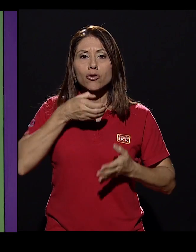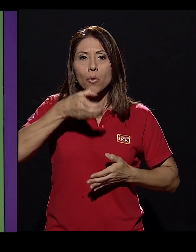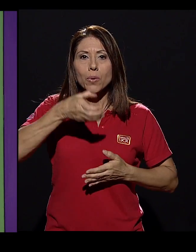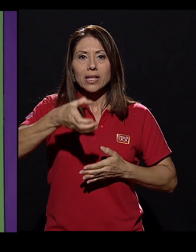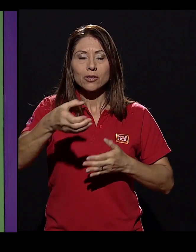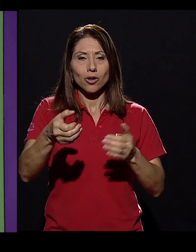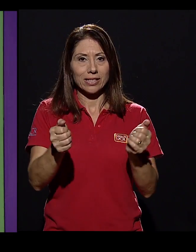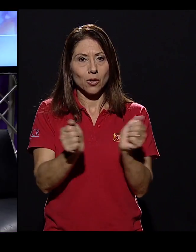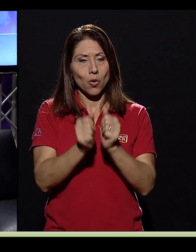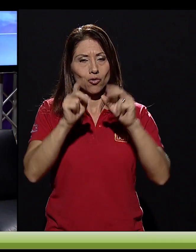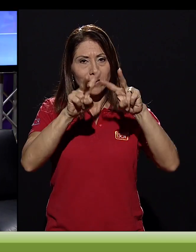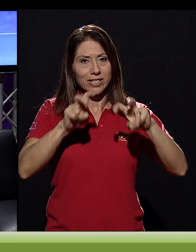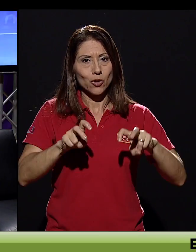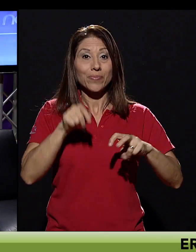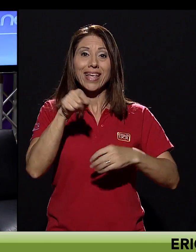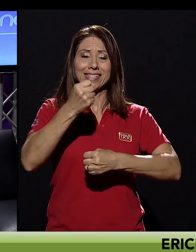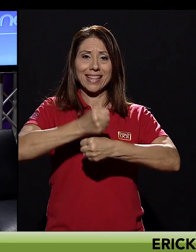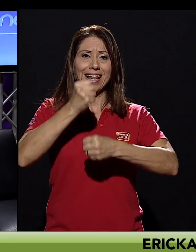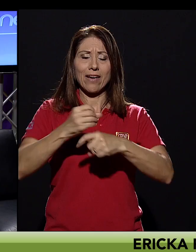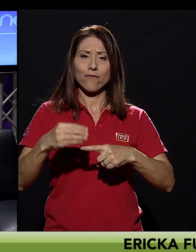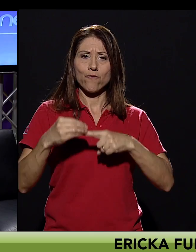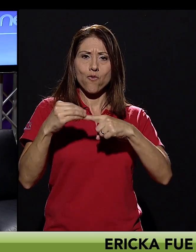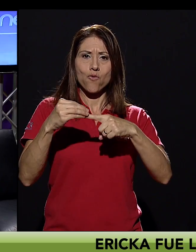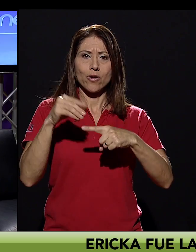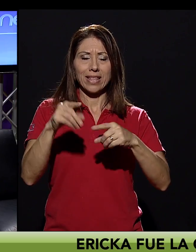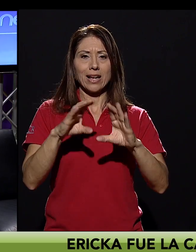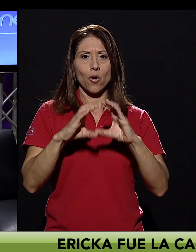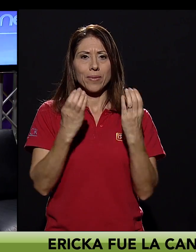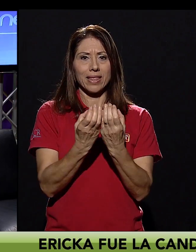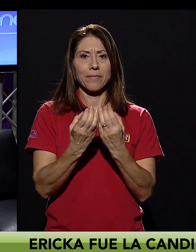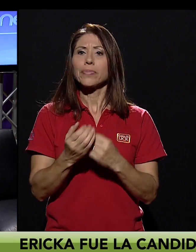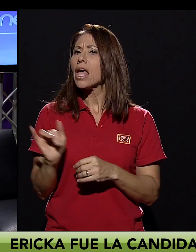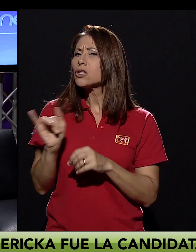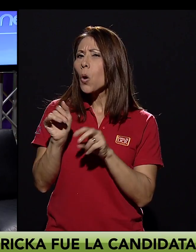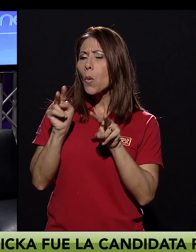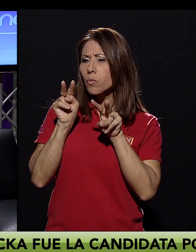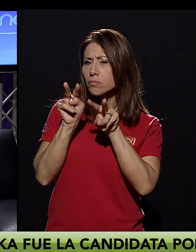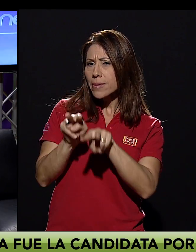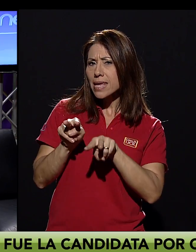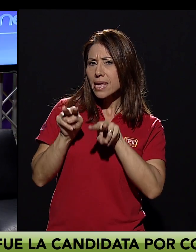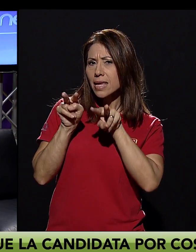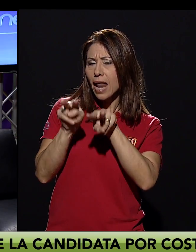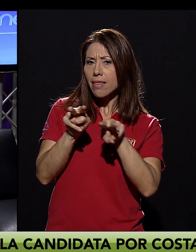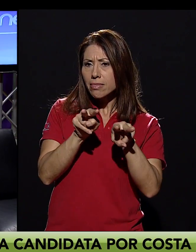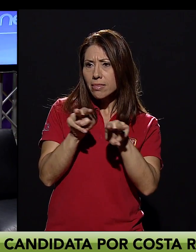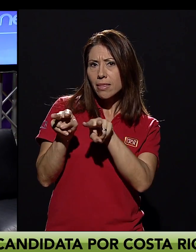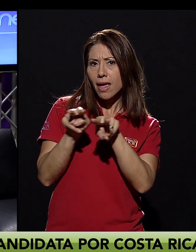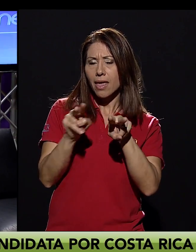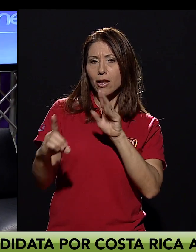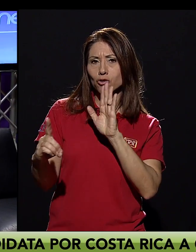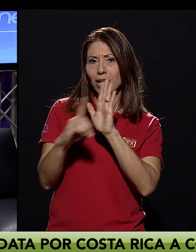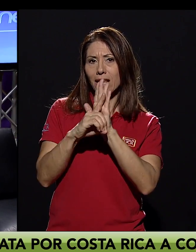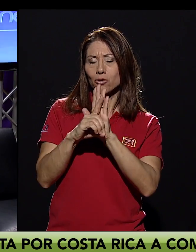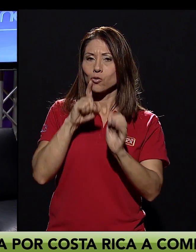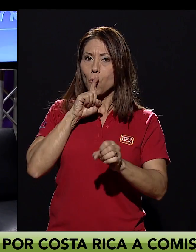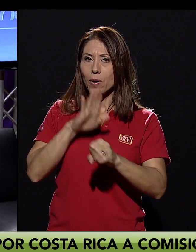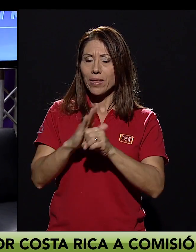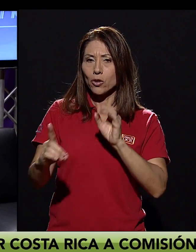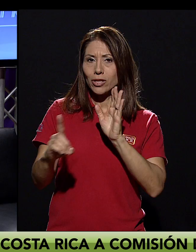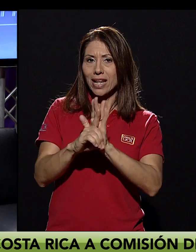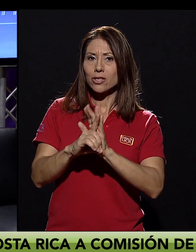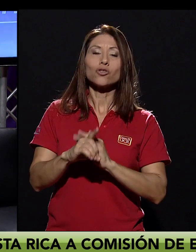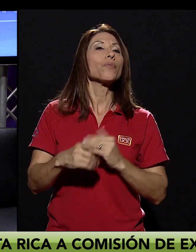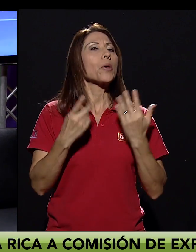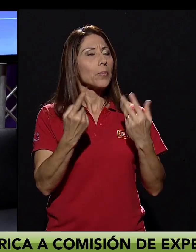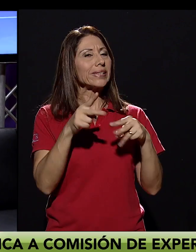revisión de los informes. Esa es la tarea fundamental del comité. ¿Verdad? Es una especie de vigilante, por decirlo de alguna manera, de estos derechos, del cumplimiento